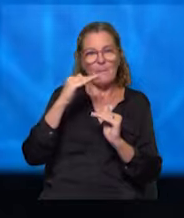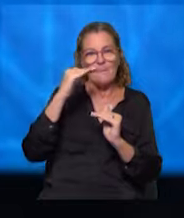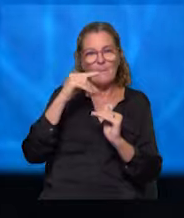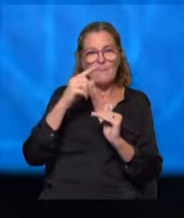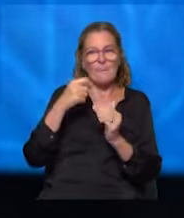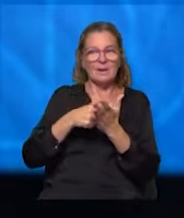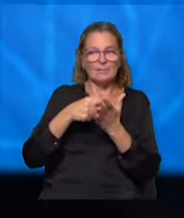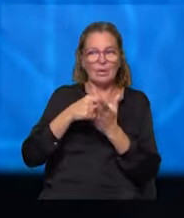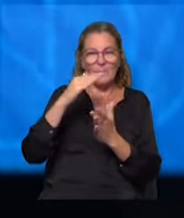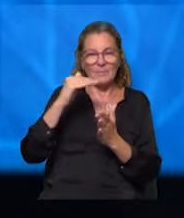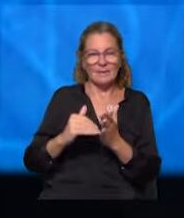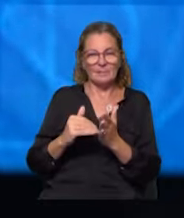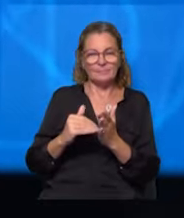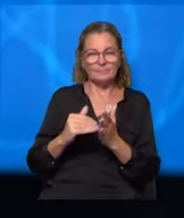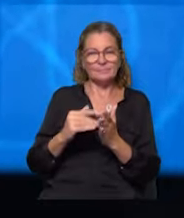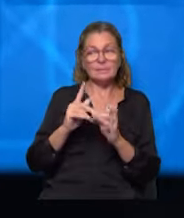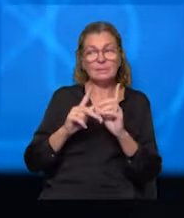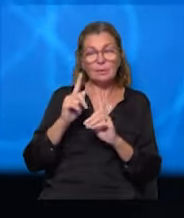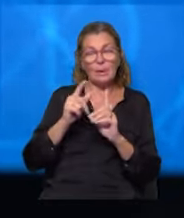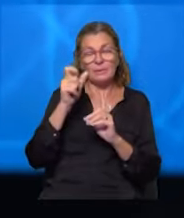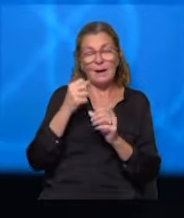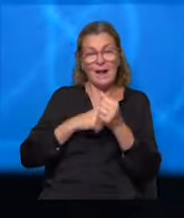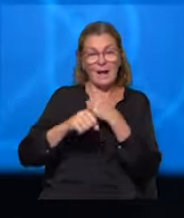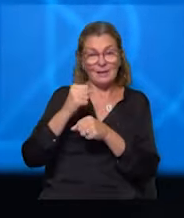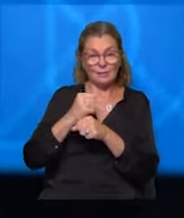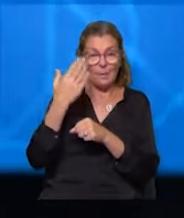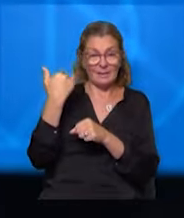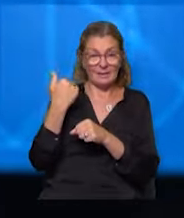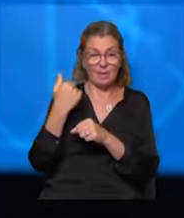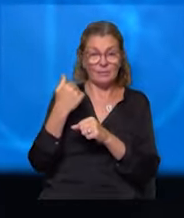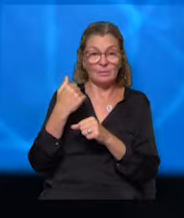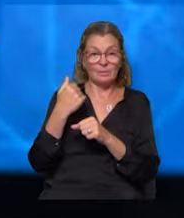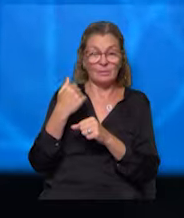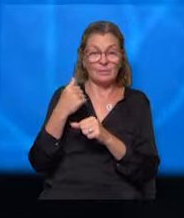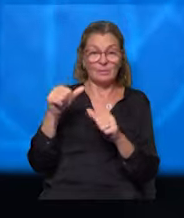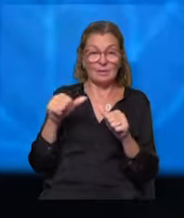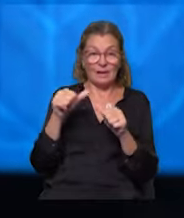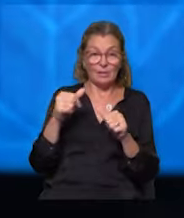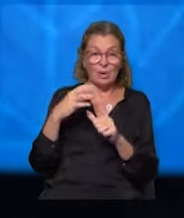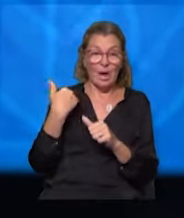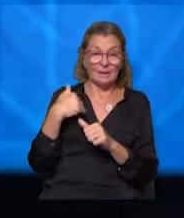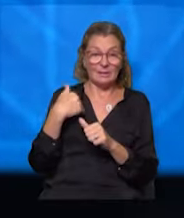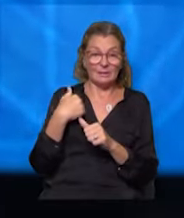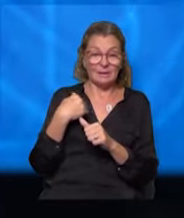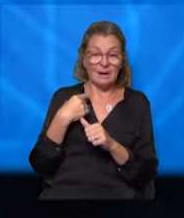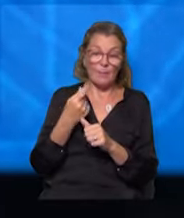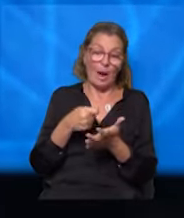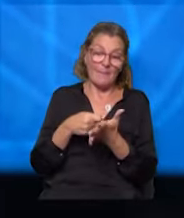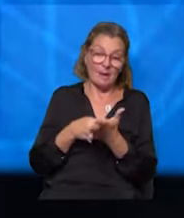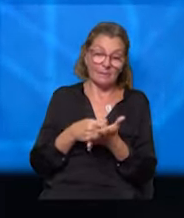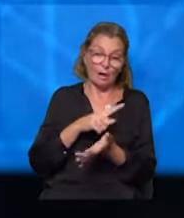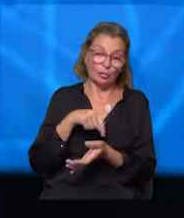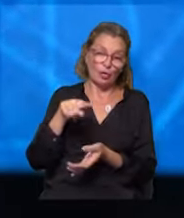los precios parte del consumo el año pasado sobre todo se hizo en Argentina verdad por las condiciones que todos